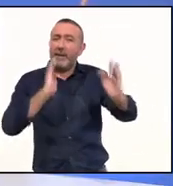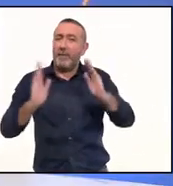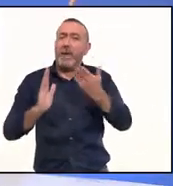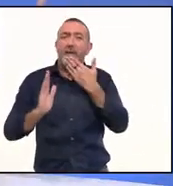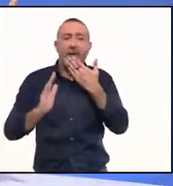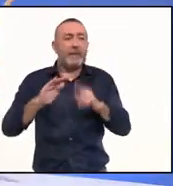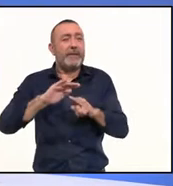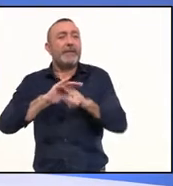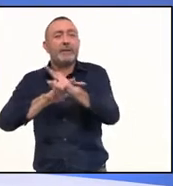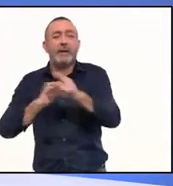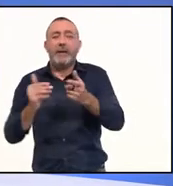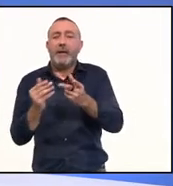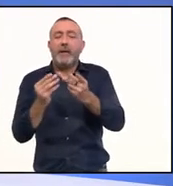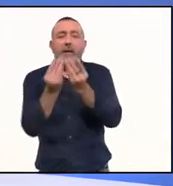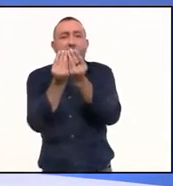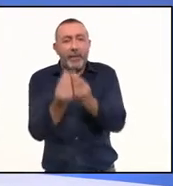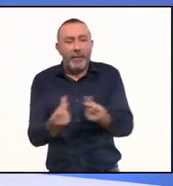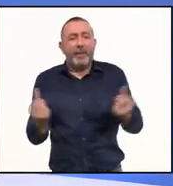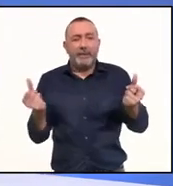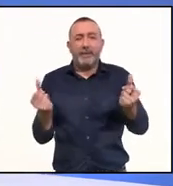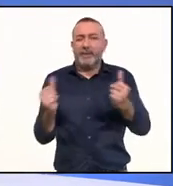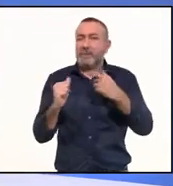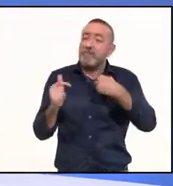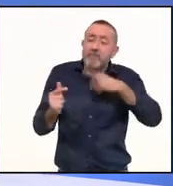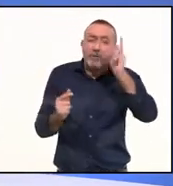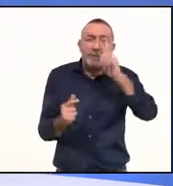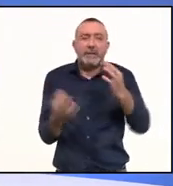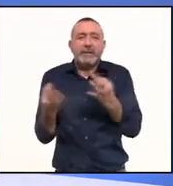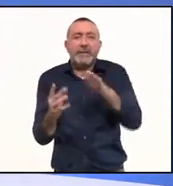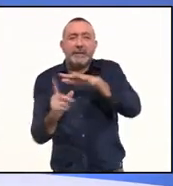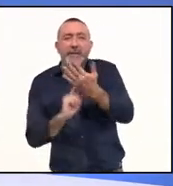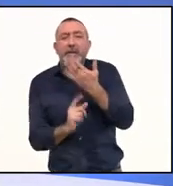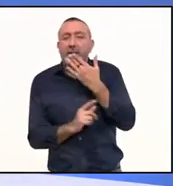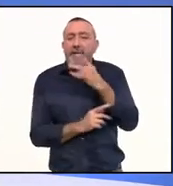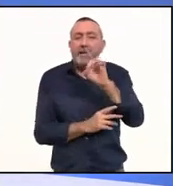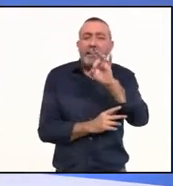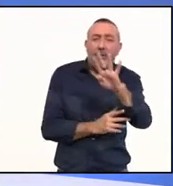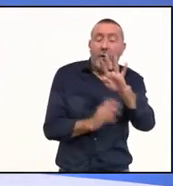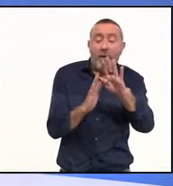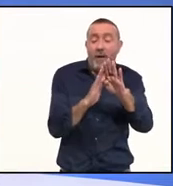el que nos perdemos no sé qué pasa entre los 14 hasta los